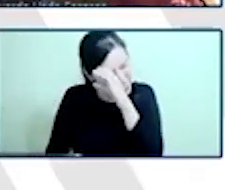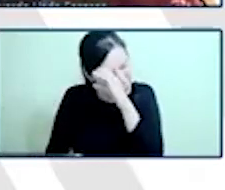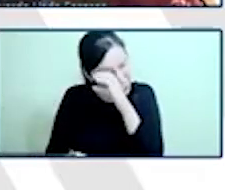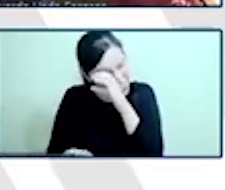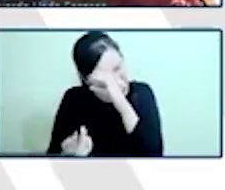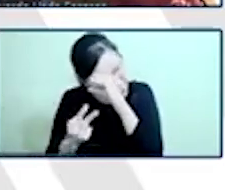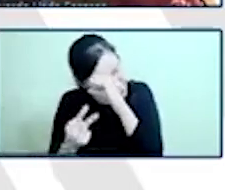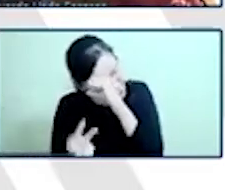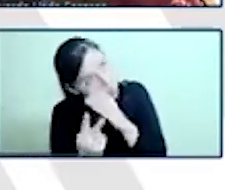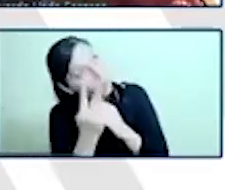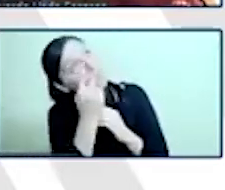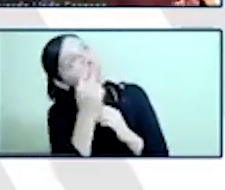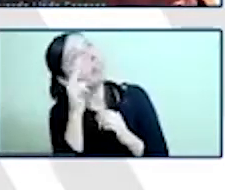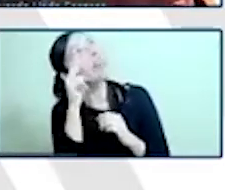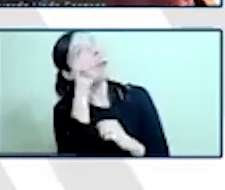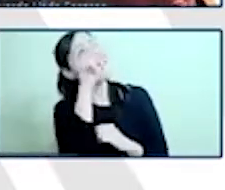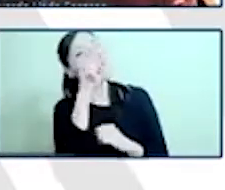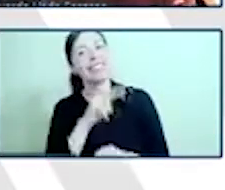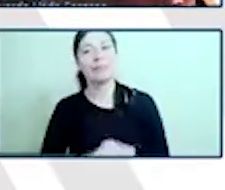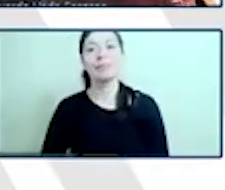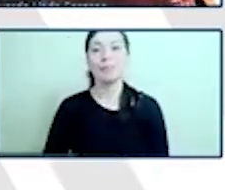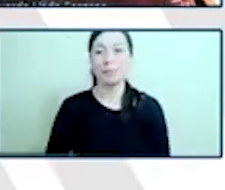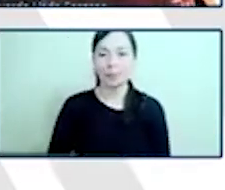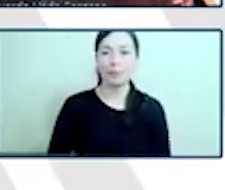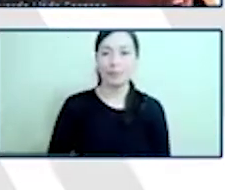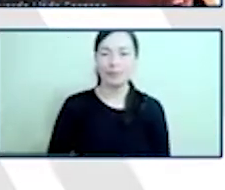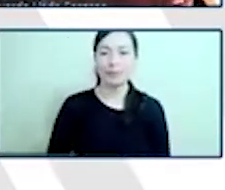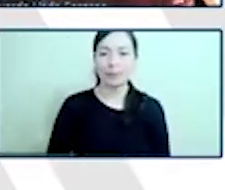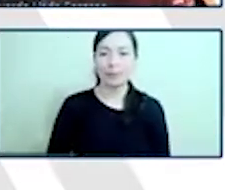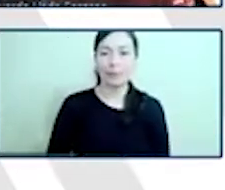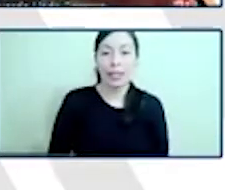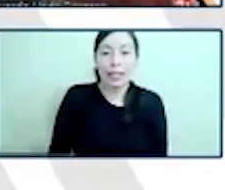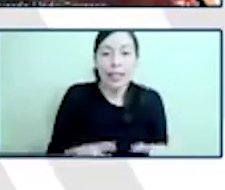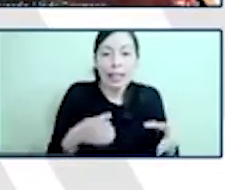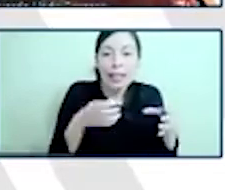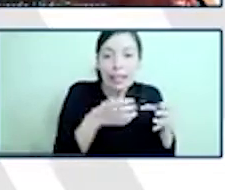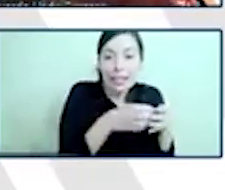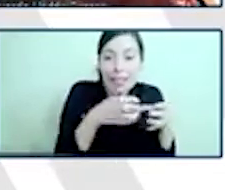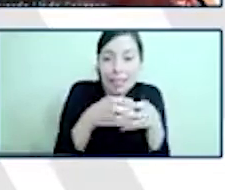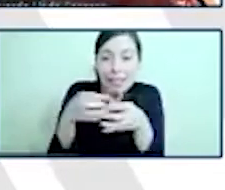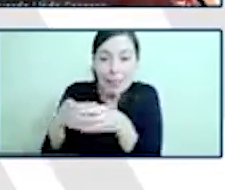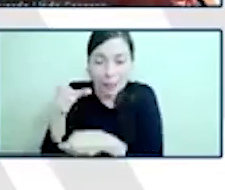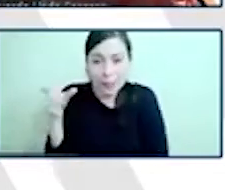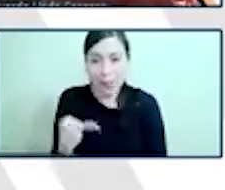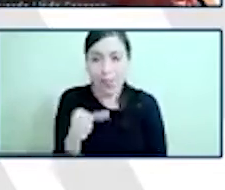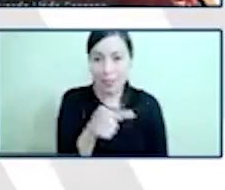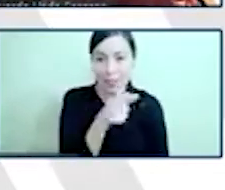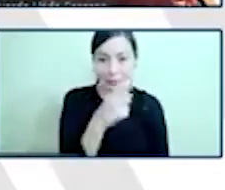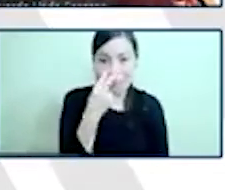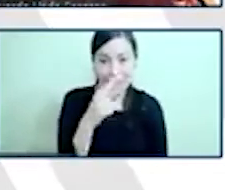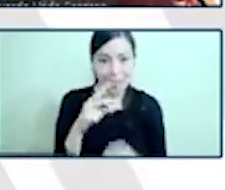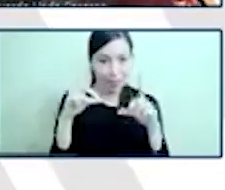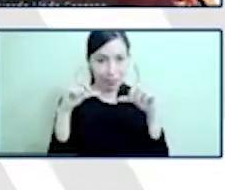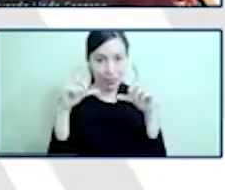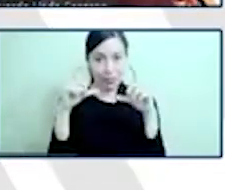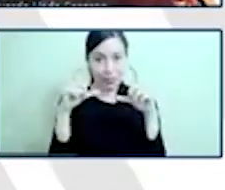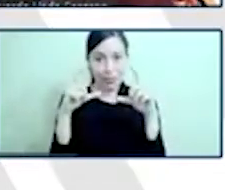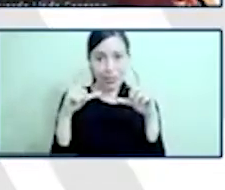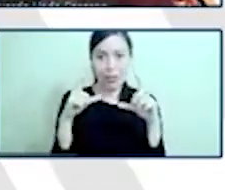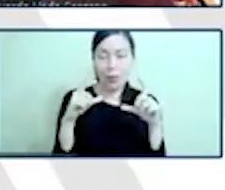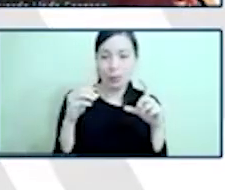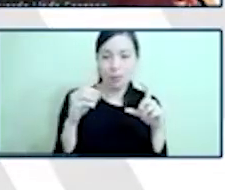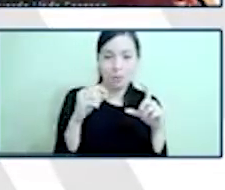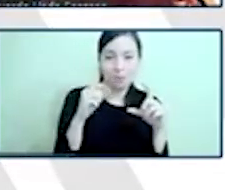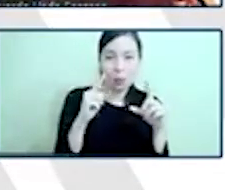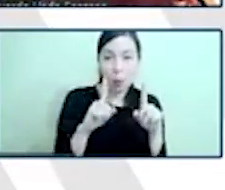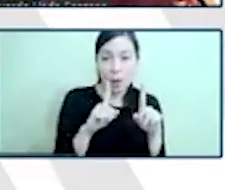arriba. Y los equipos de observadores Moonwatch eran, tal como se ve en la imagen, equipos de varias personas, una